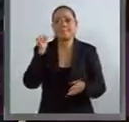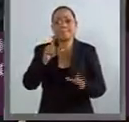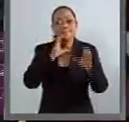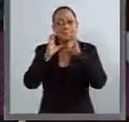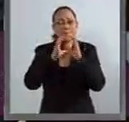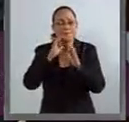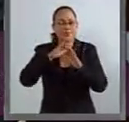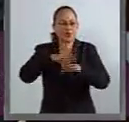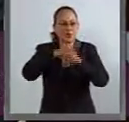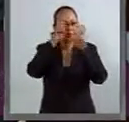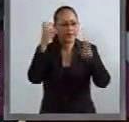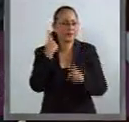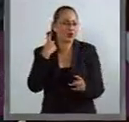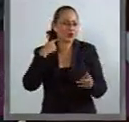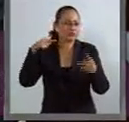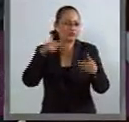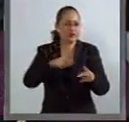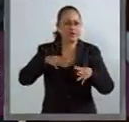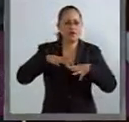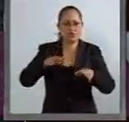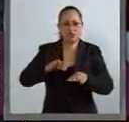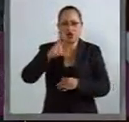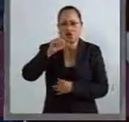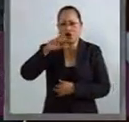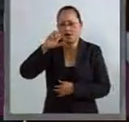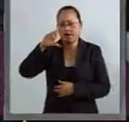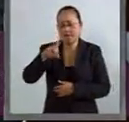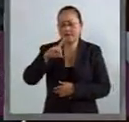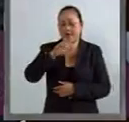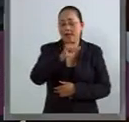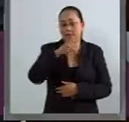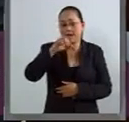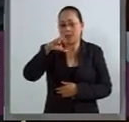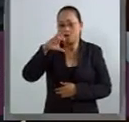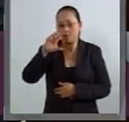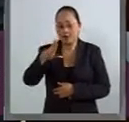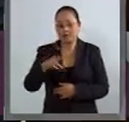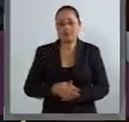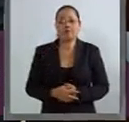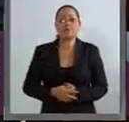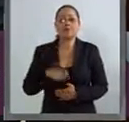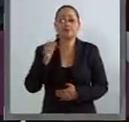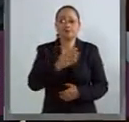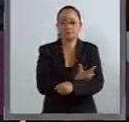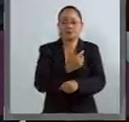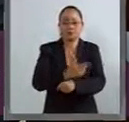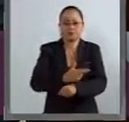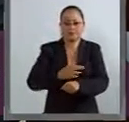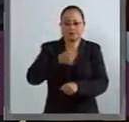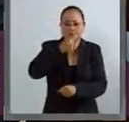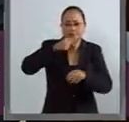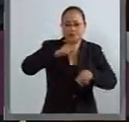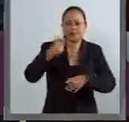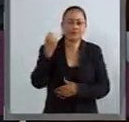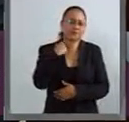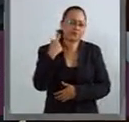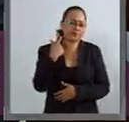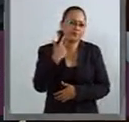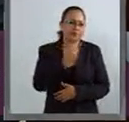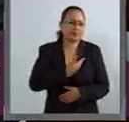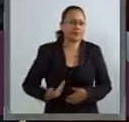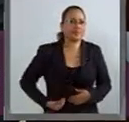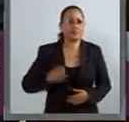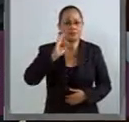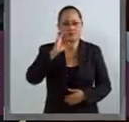Comunicación y Marketing Político por la Fundación Konrad Adenauer. Fue coordinadora de campaña de jóvenes del expresidente de la República,